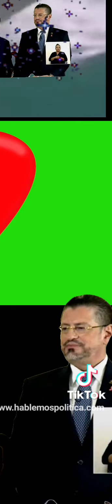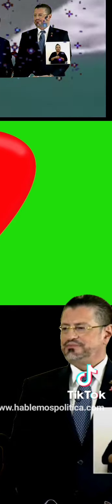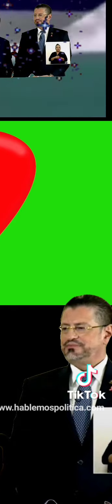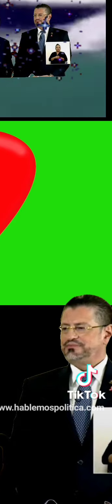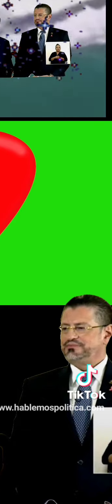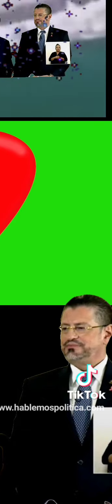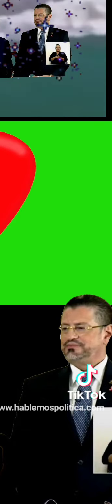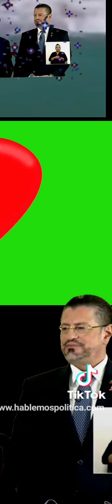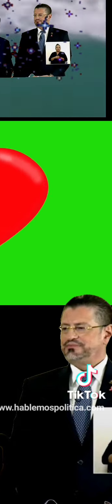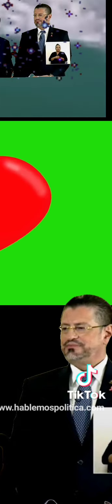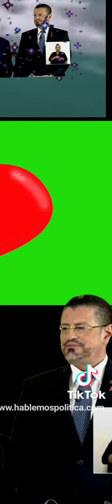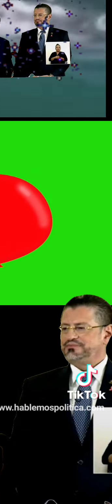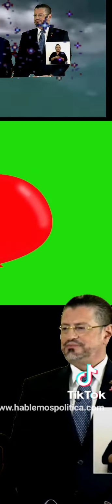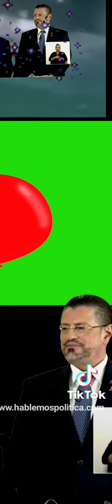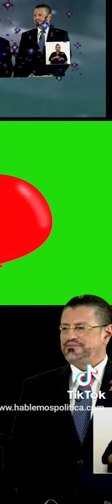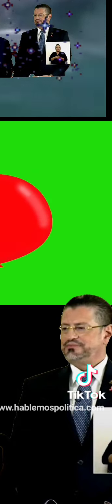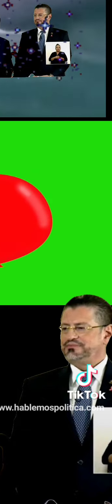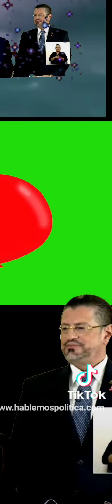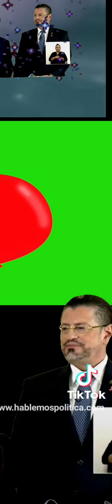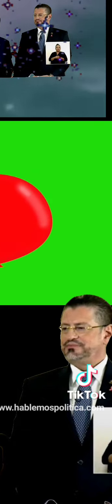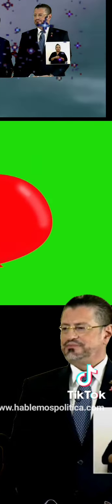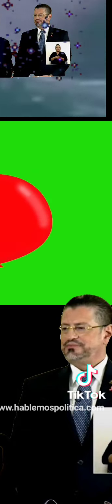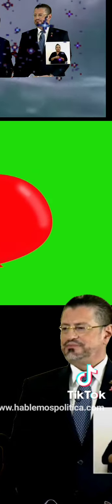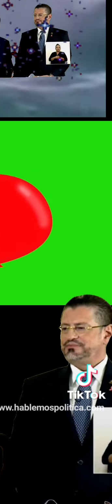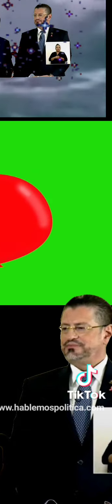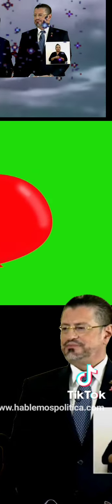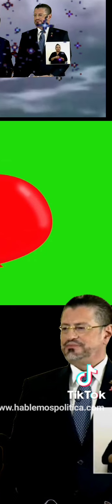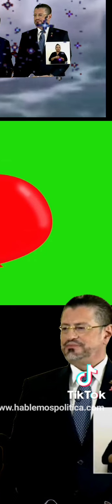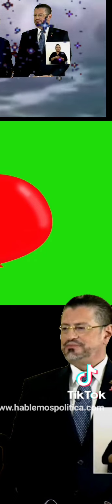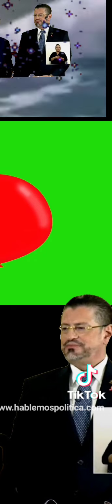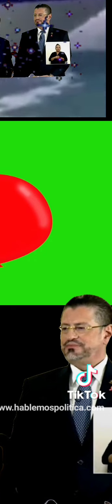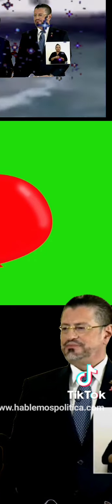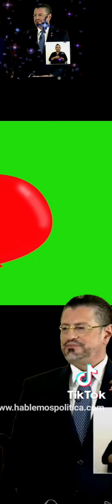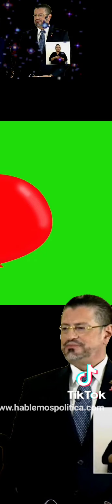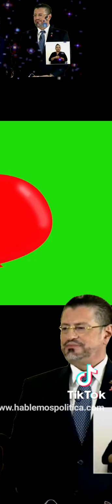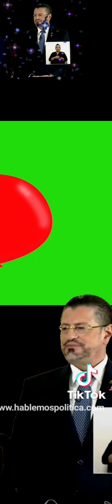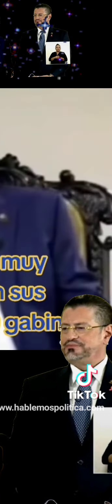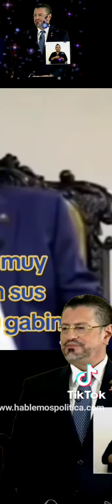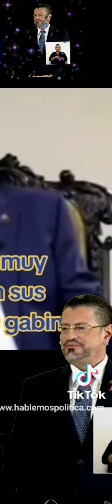Y a su barco le llamó Libertad.